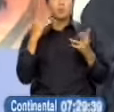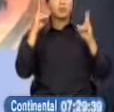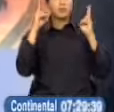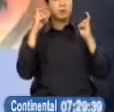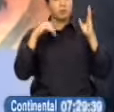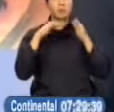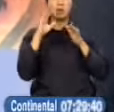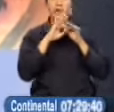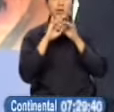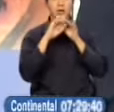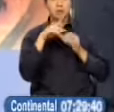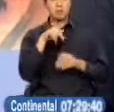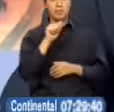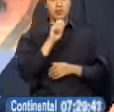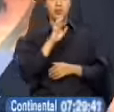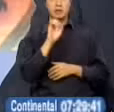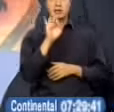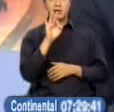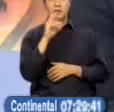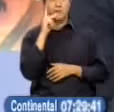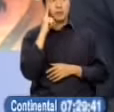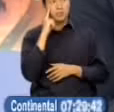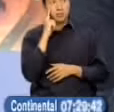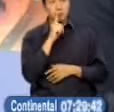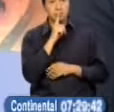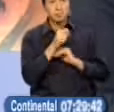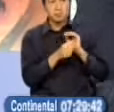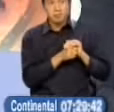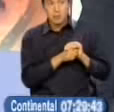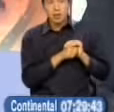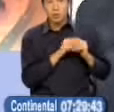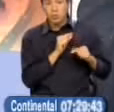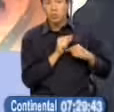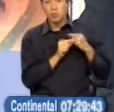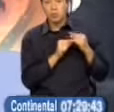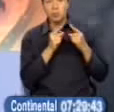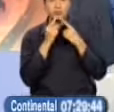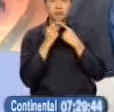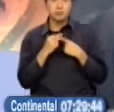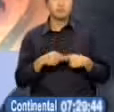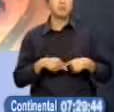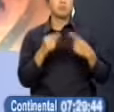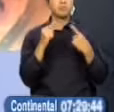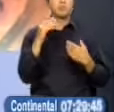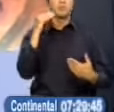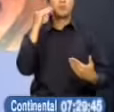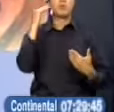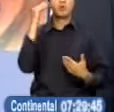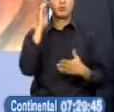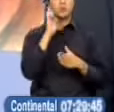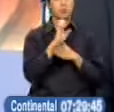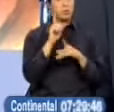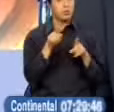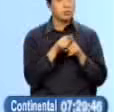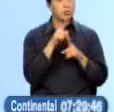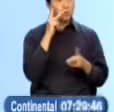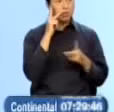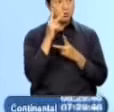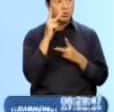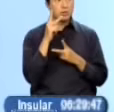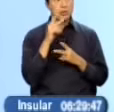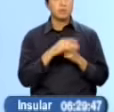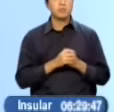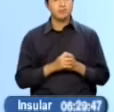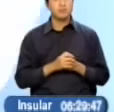tema alianza el pacífico que está pasando de agache pero ya se está mencionando incluso en la política ecuatoriana no inteligentemente